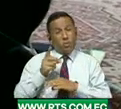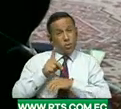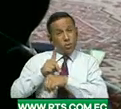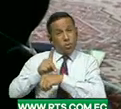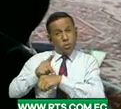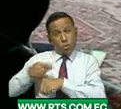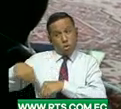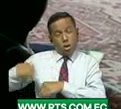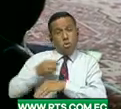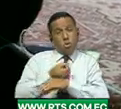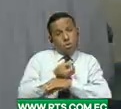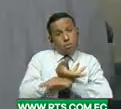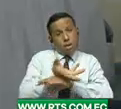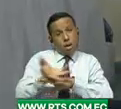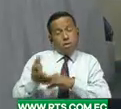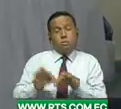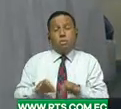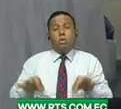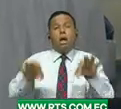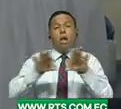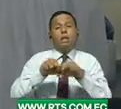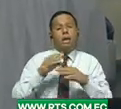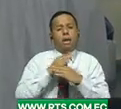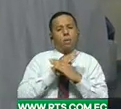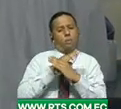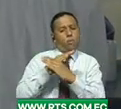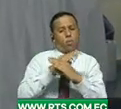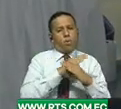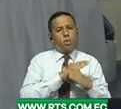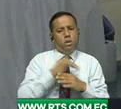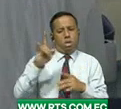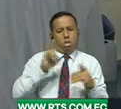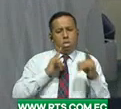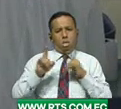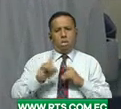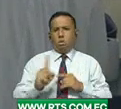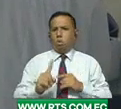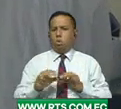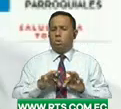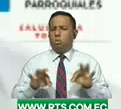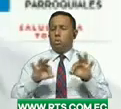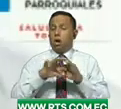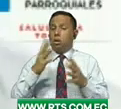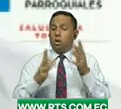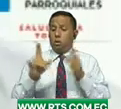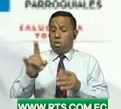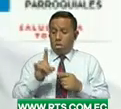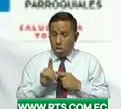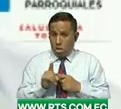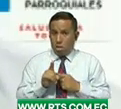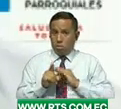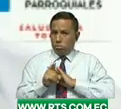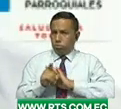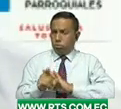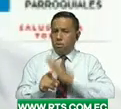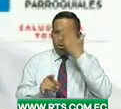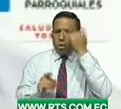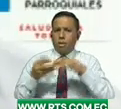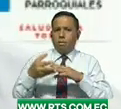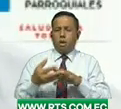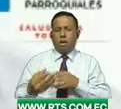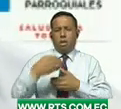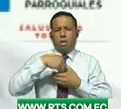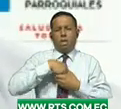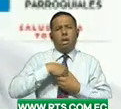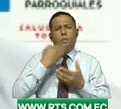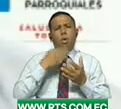evitar un contagio de kobe 19 y con ello la posibilidad de que algunos síntomas persisten 10 20% de personas se quedan con